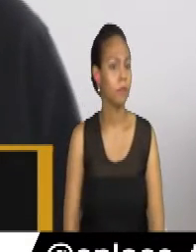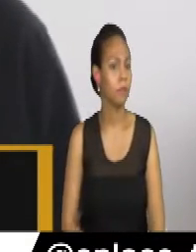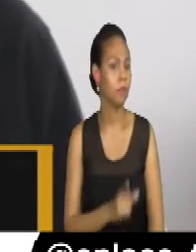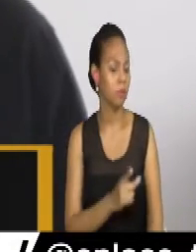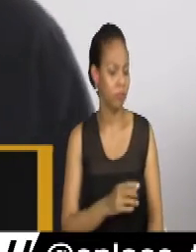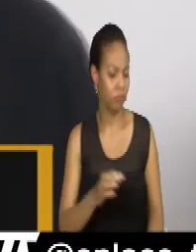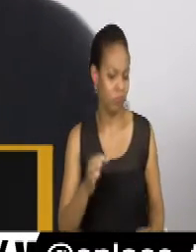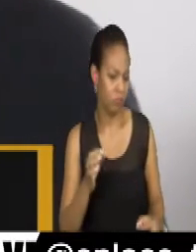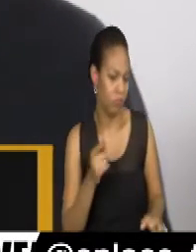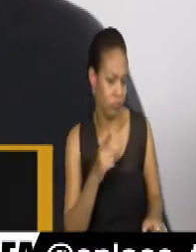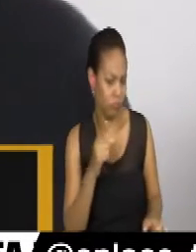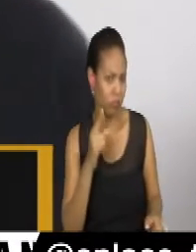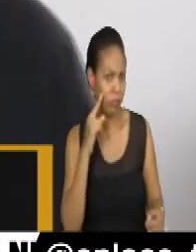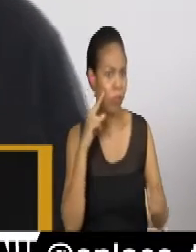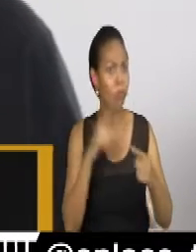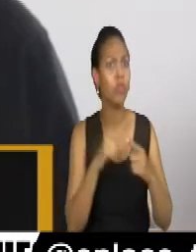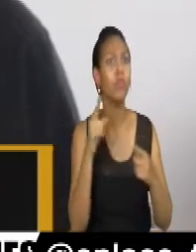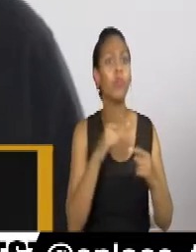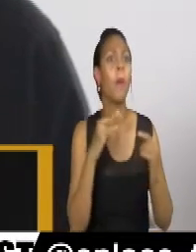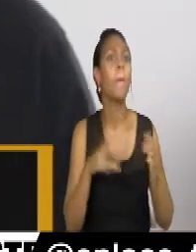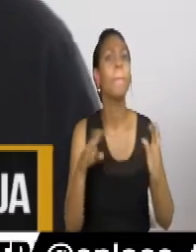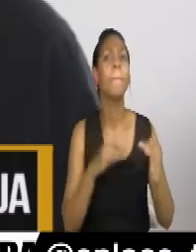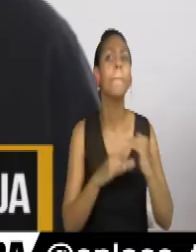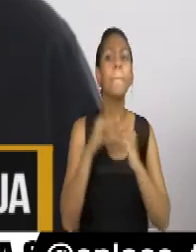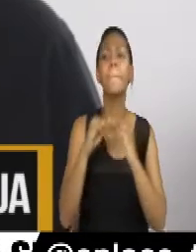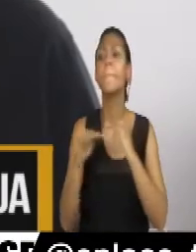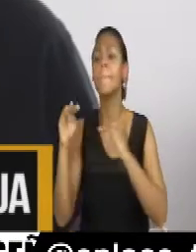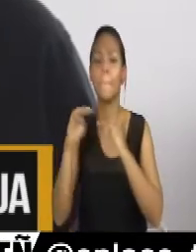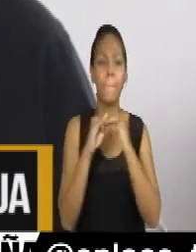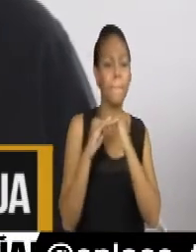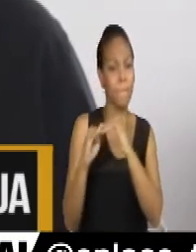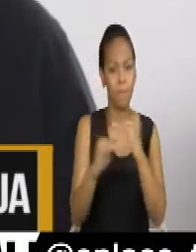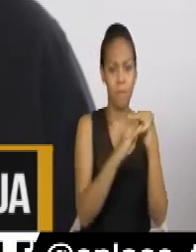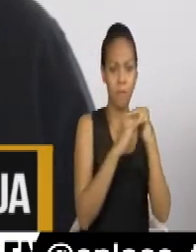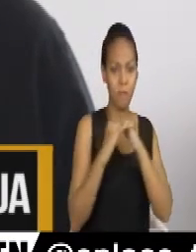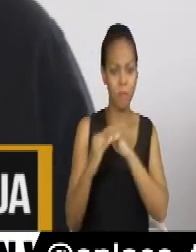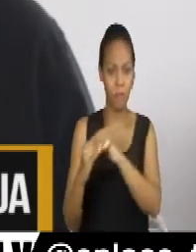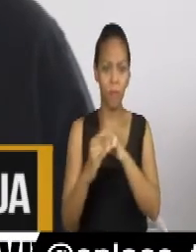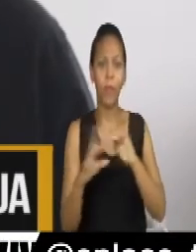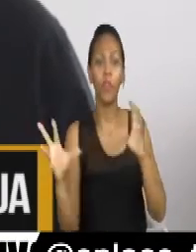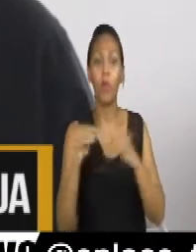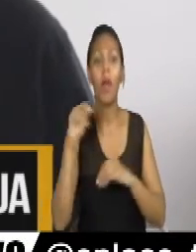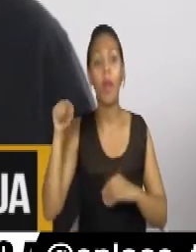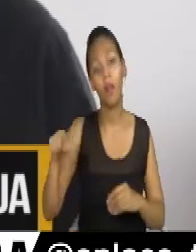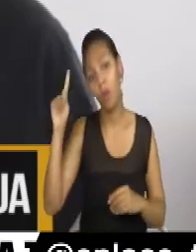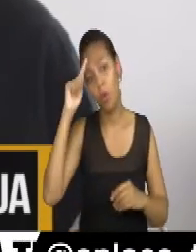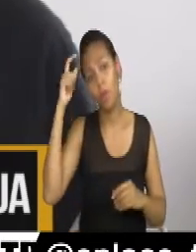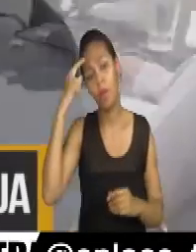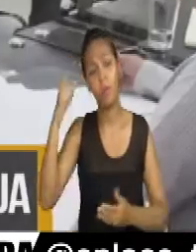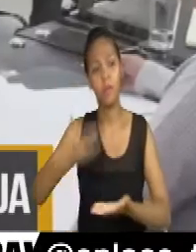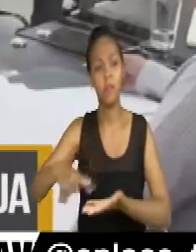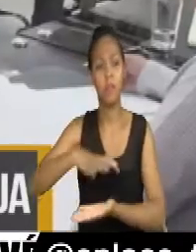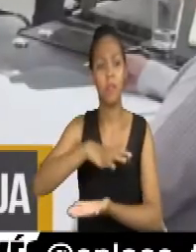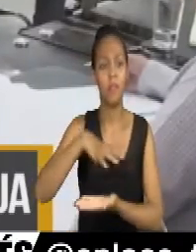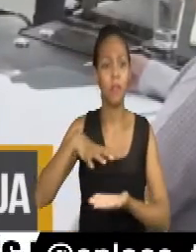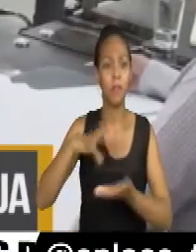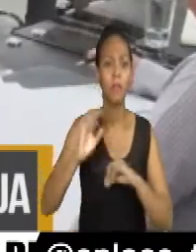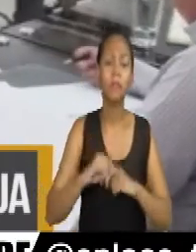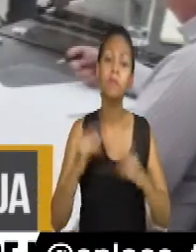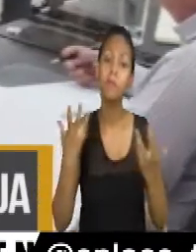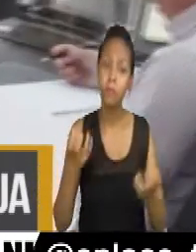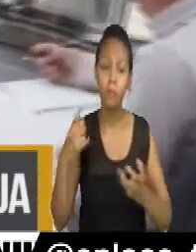la imparcialidad que queremos desde la Gobernación de Santander participar en